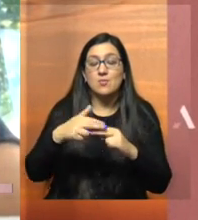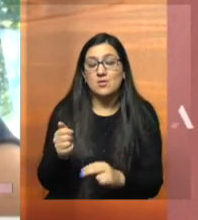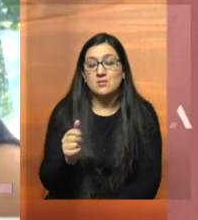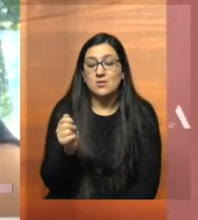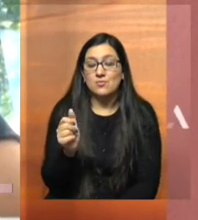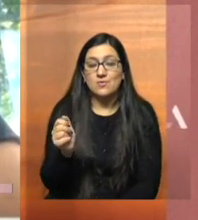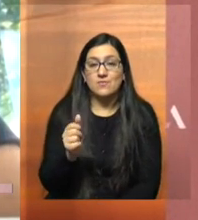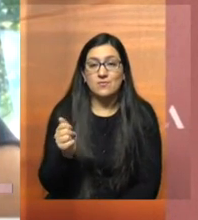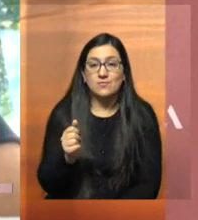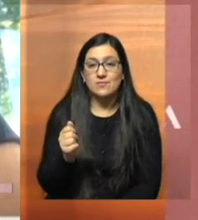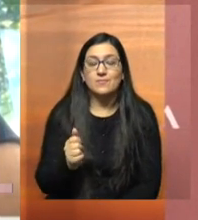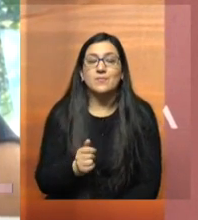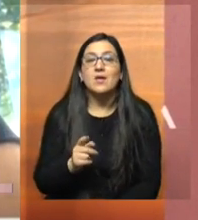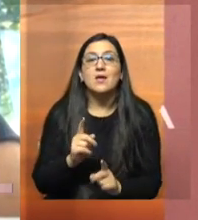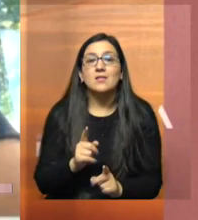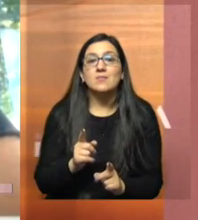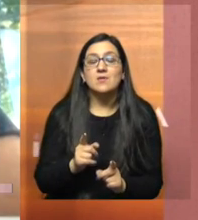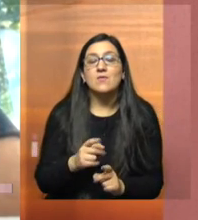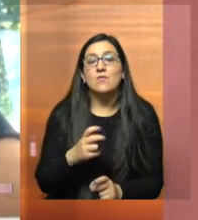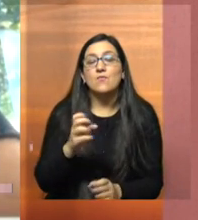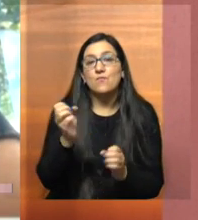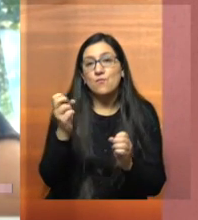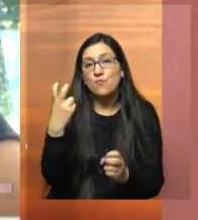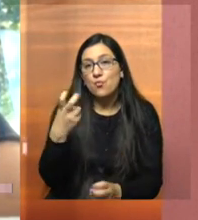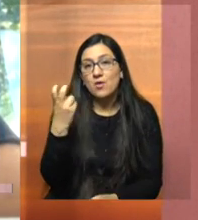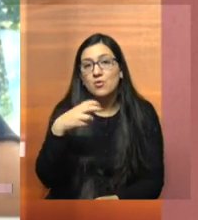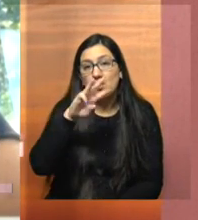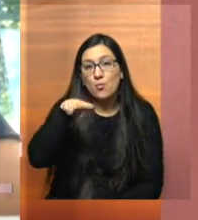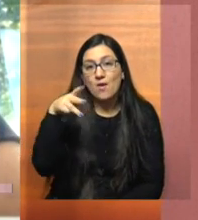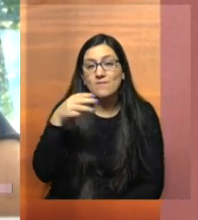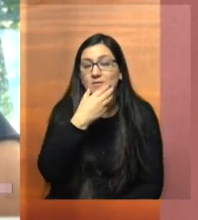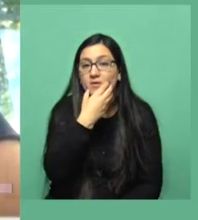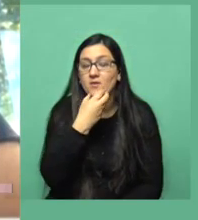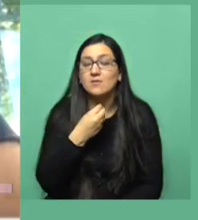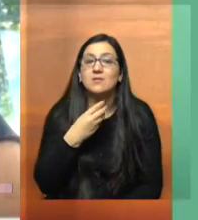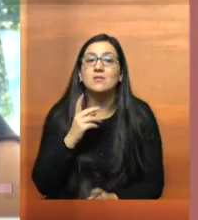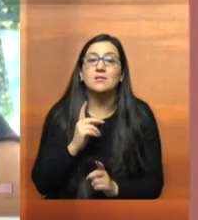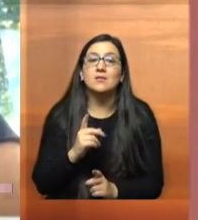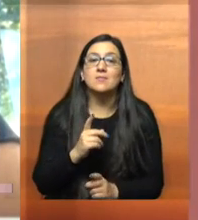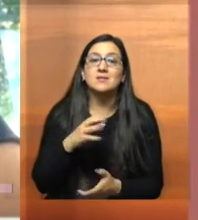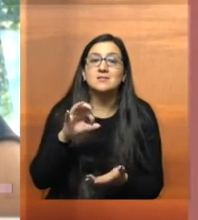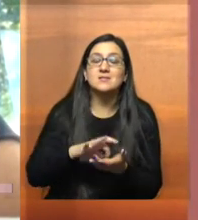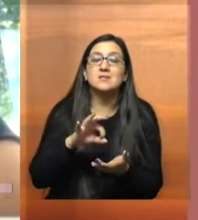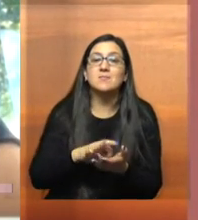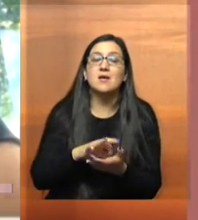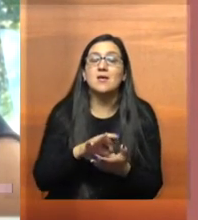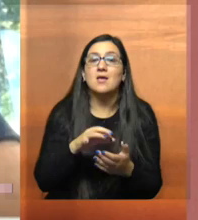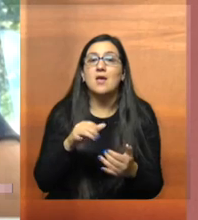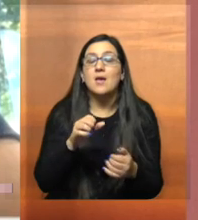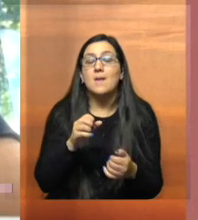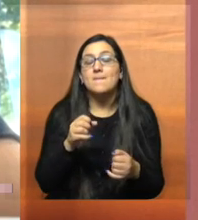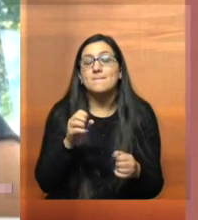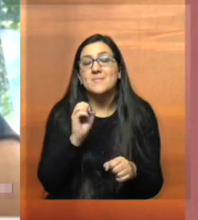través de celular, el uso de navegadores web, el uso de motores de búsqueda, el uso de sistemas de mensajería instantánea